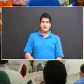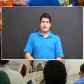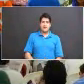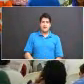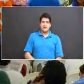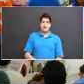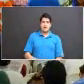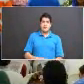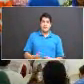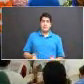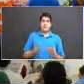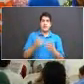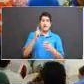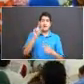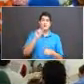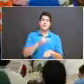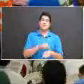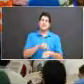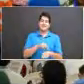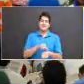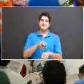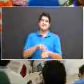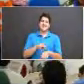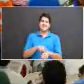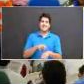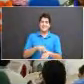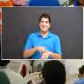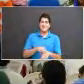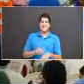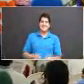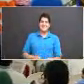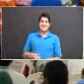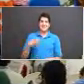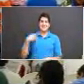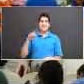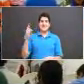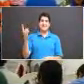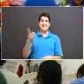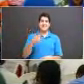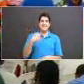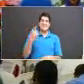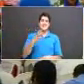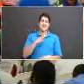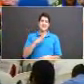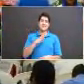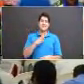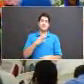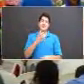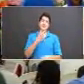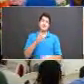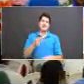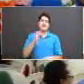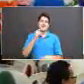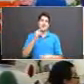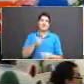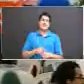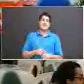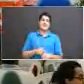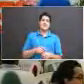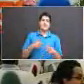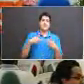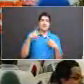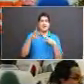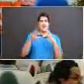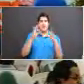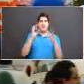Voy a dar un momento más para que todos tengamos del pan y del vino. Veo que hay algunos hermanos que todavía les